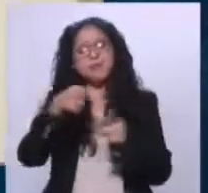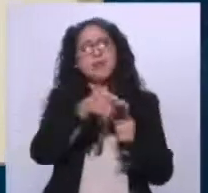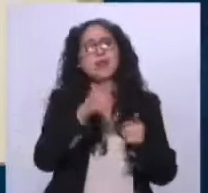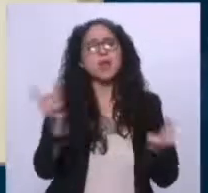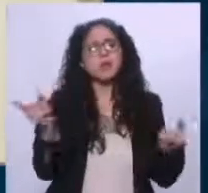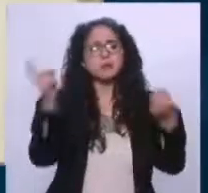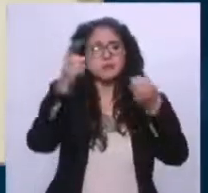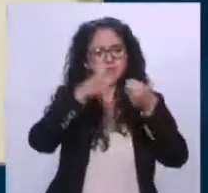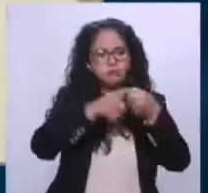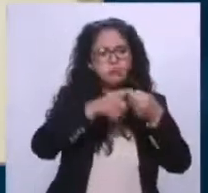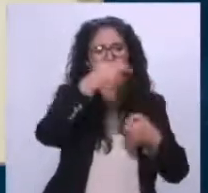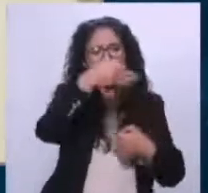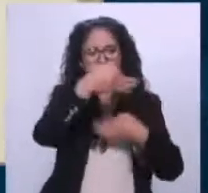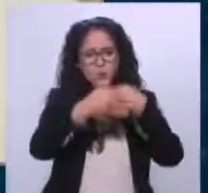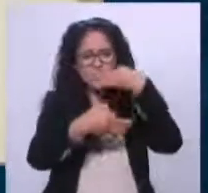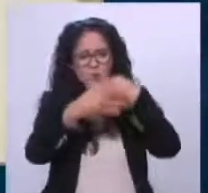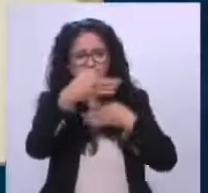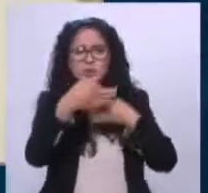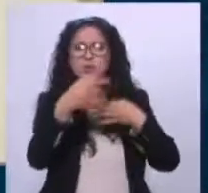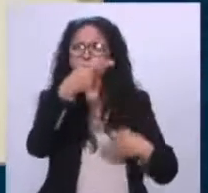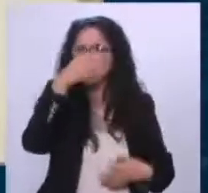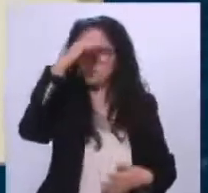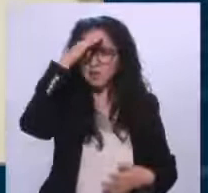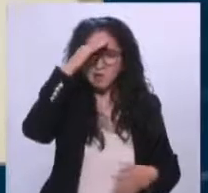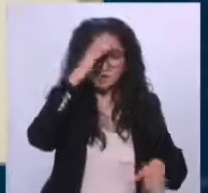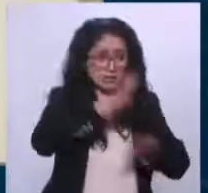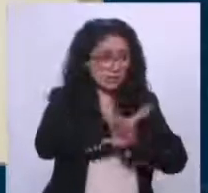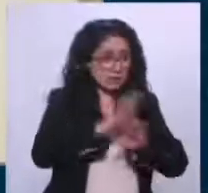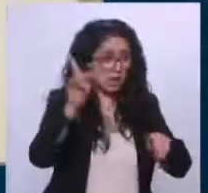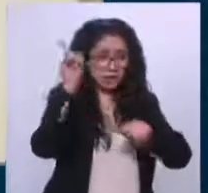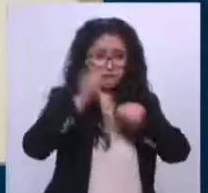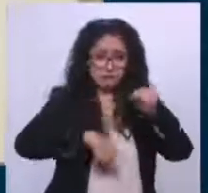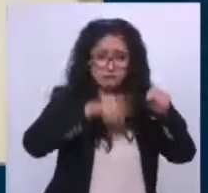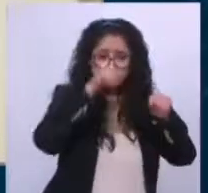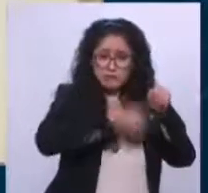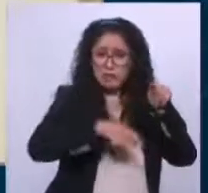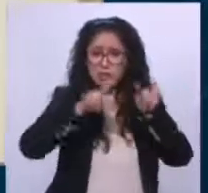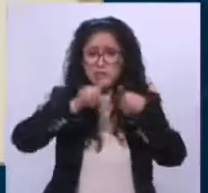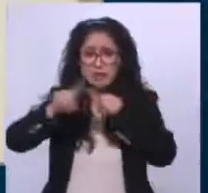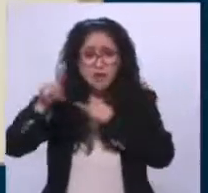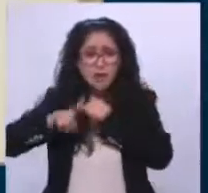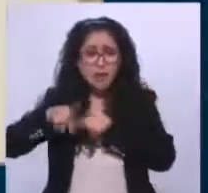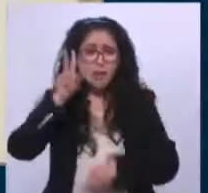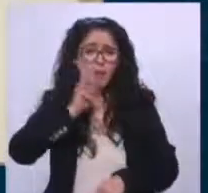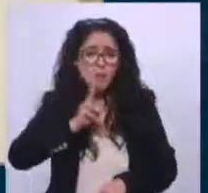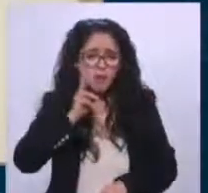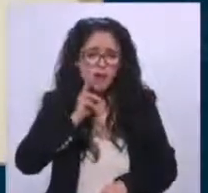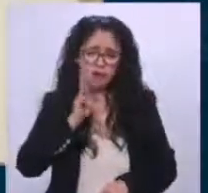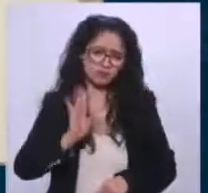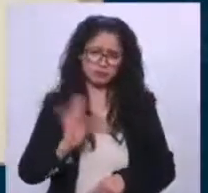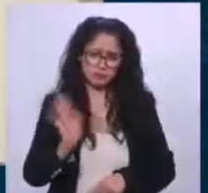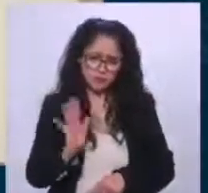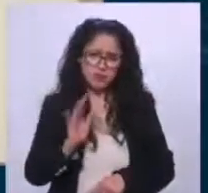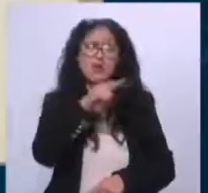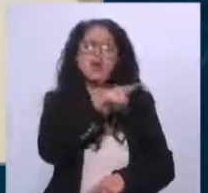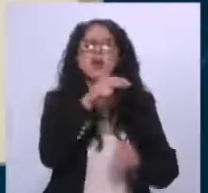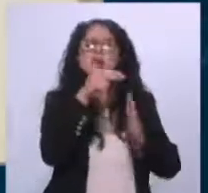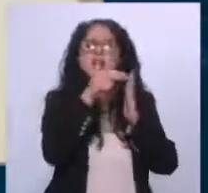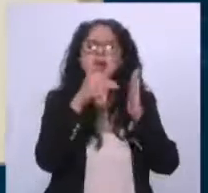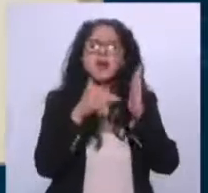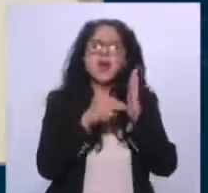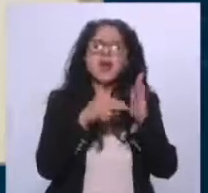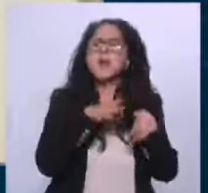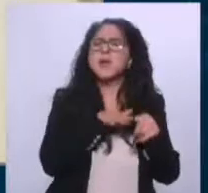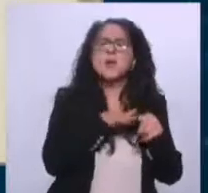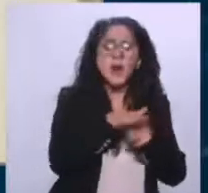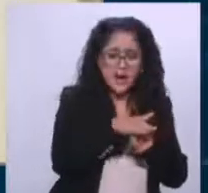vinculada a proceso, no significa que ya se hayan desahogado las pruebas como tal de manera formal. Únicamente los requisitos legalmente